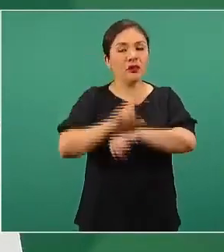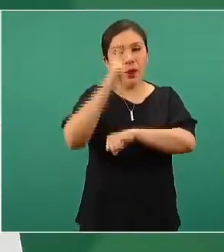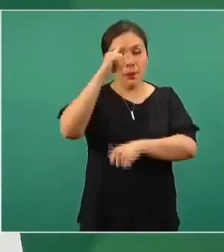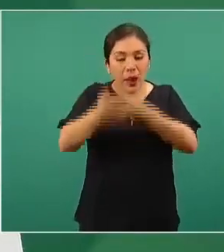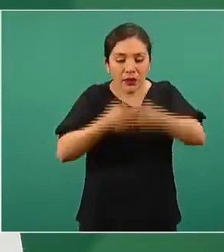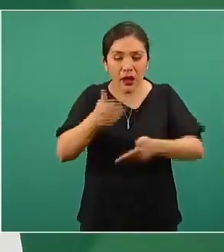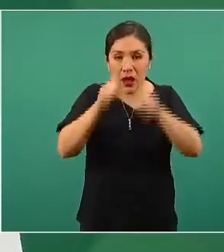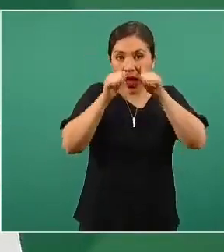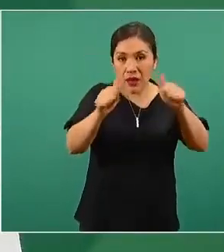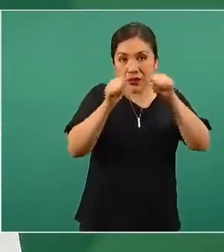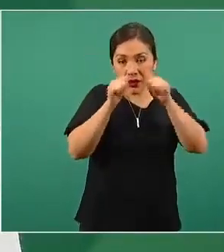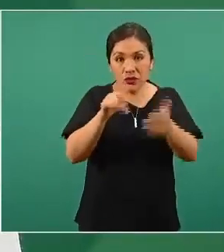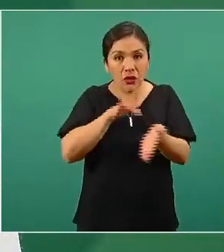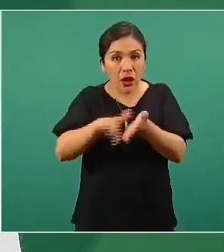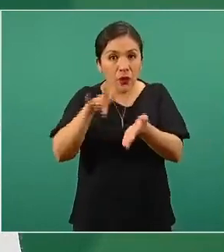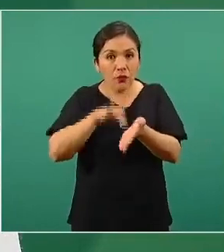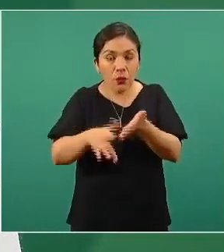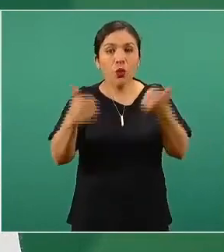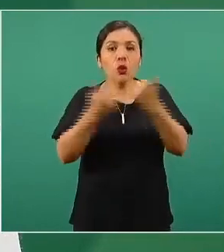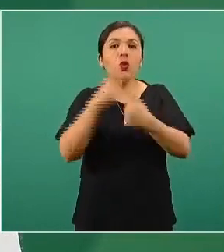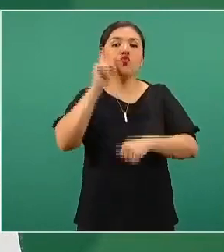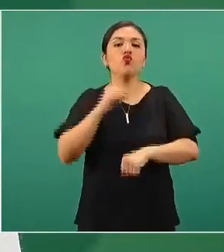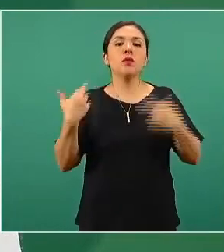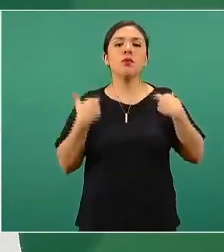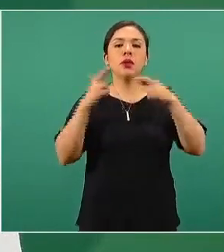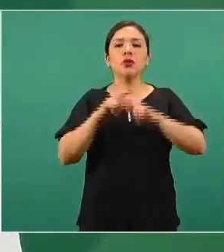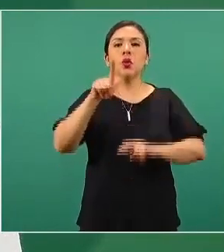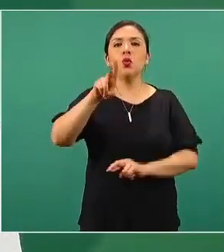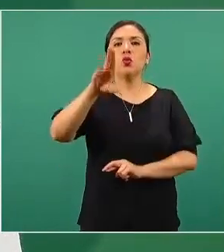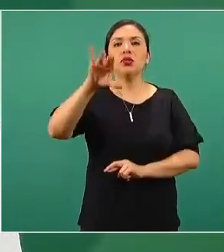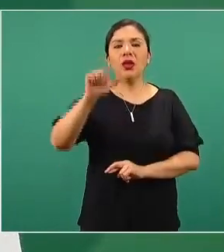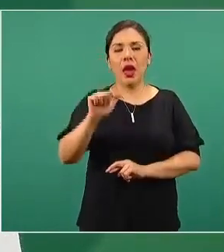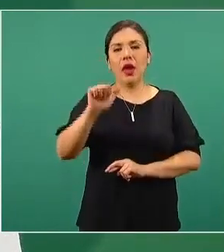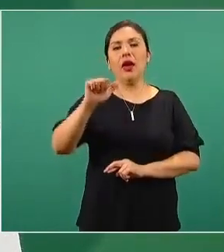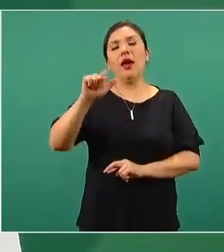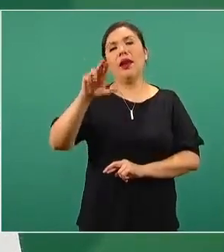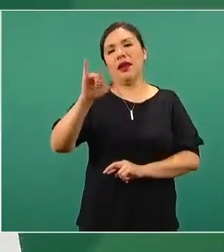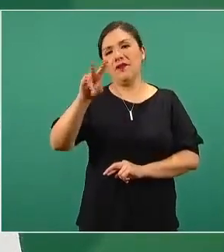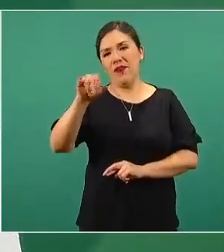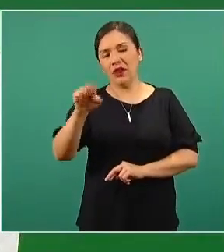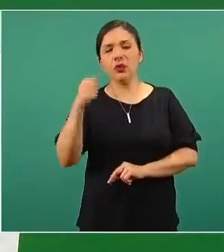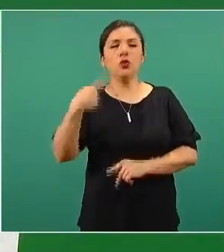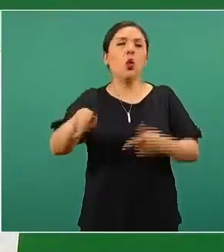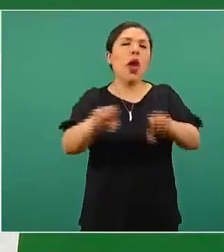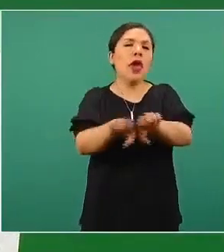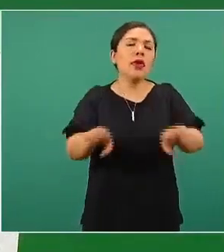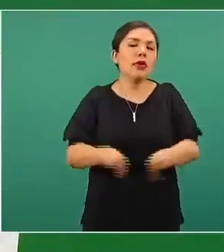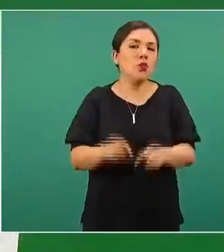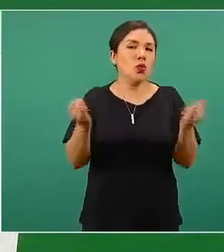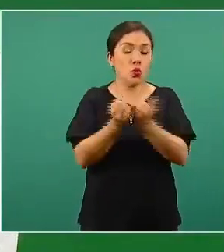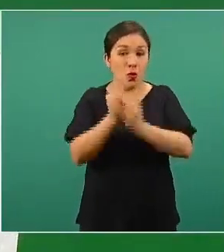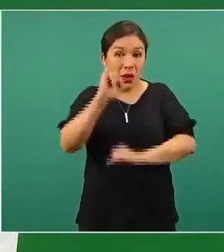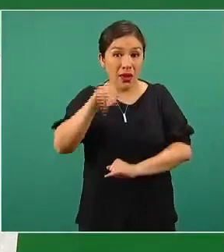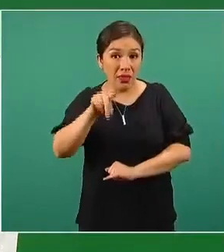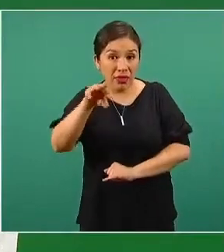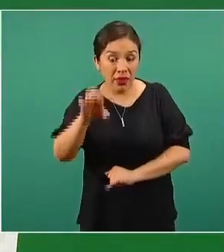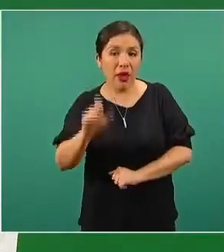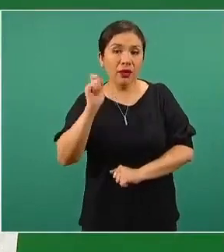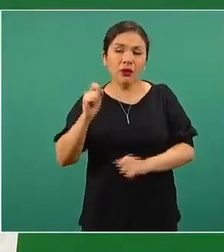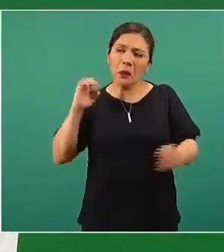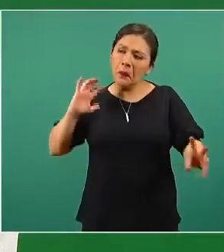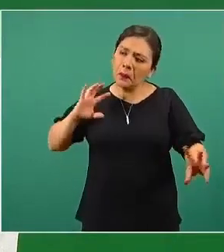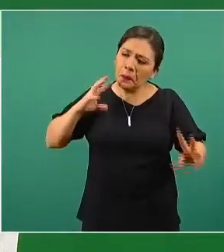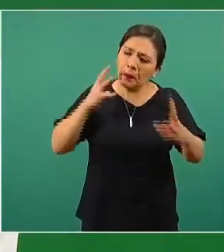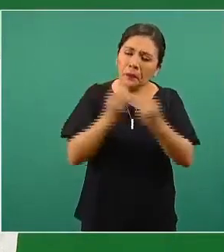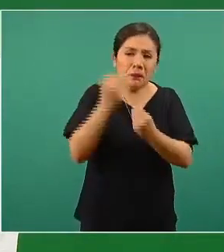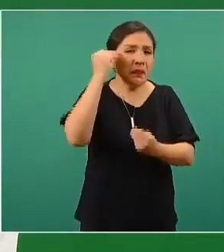servicios auxiliares, la maestra Lucía Hernández Rivas, y todo el espléndido equipo del INDRE a lo largo de